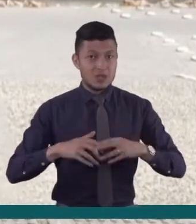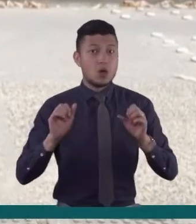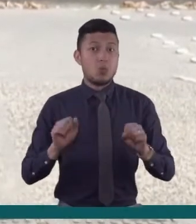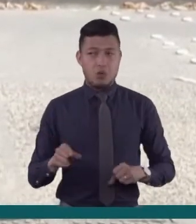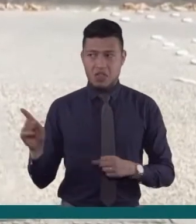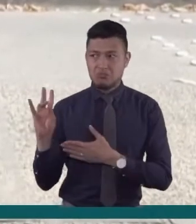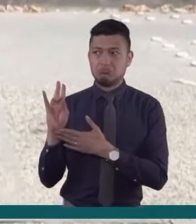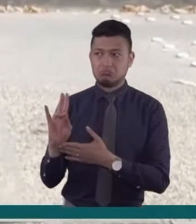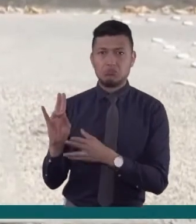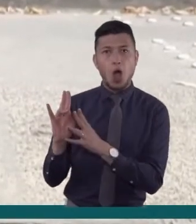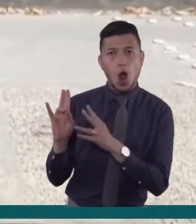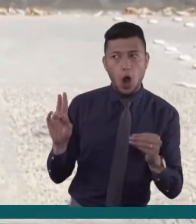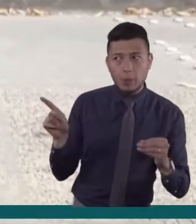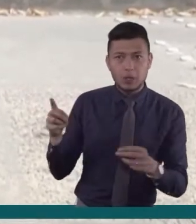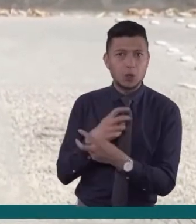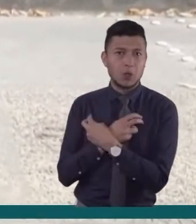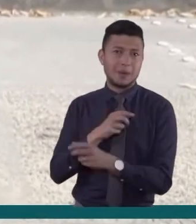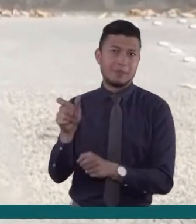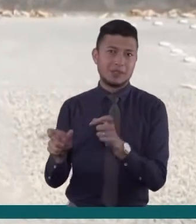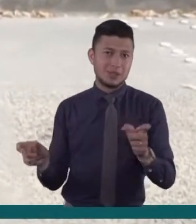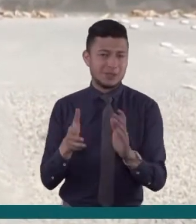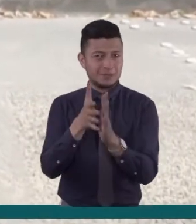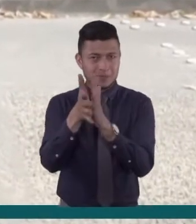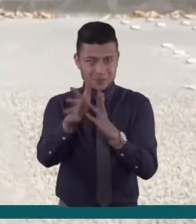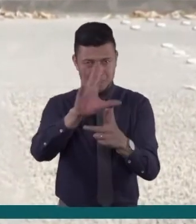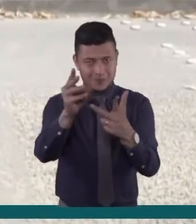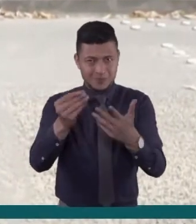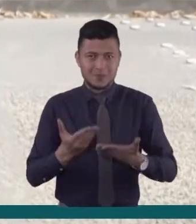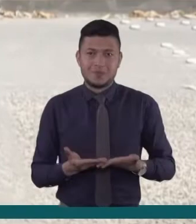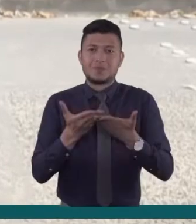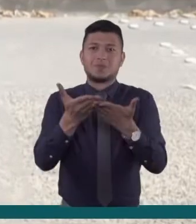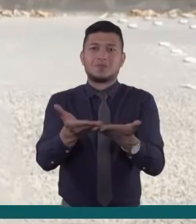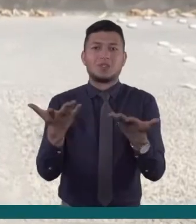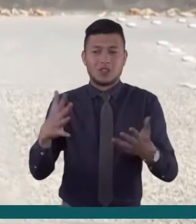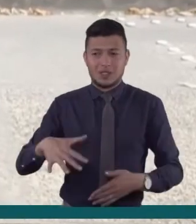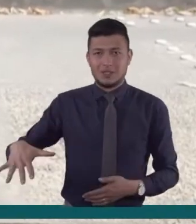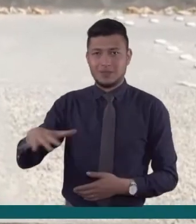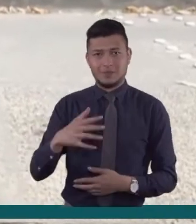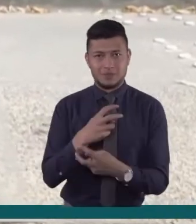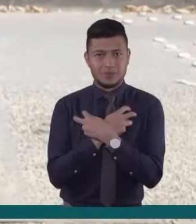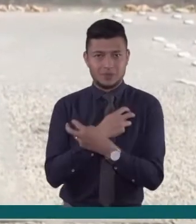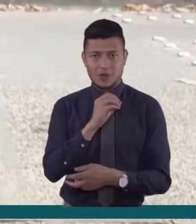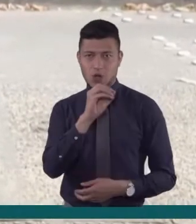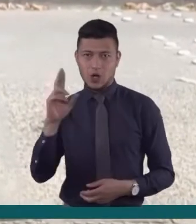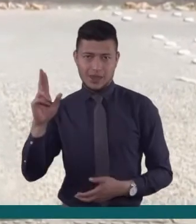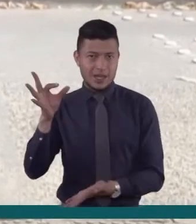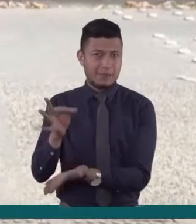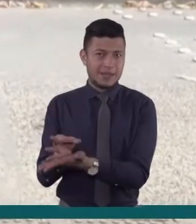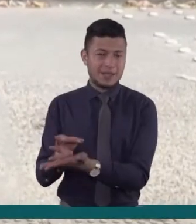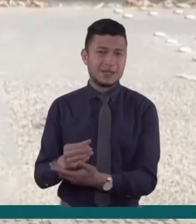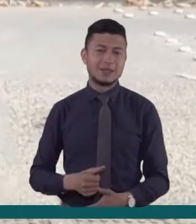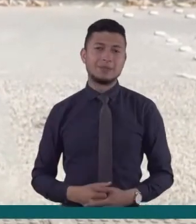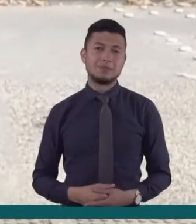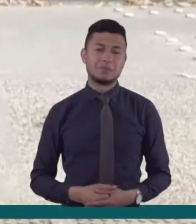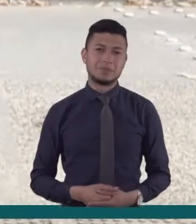empresa, puede seguir el ejemplo de estos sopitas. Para Enlace 3 informó Dayan Trujillo desde el oriente de la capital del departamento del Huila.